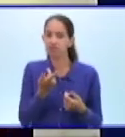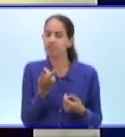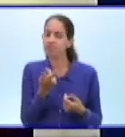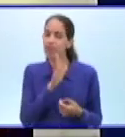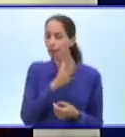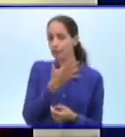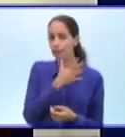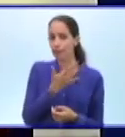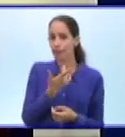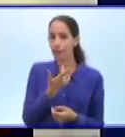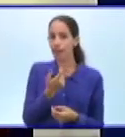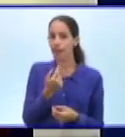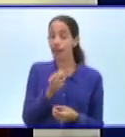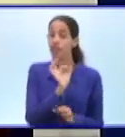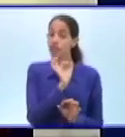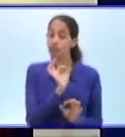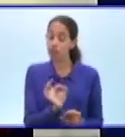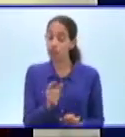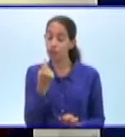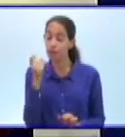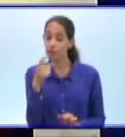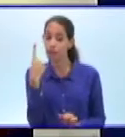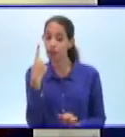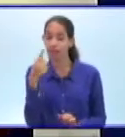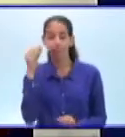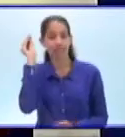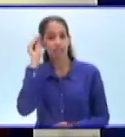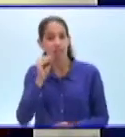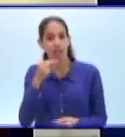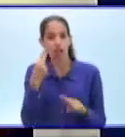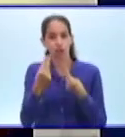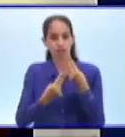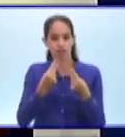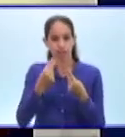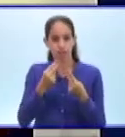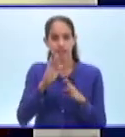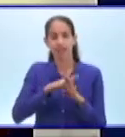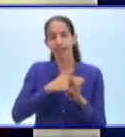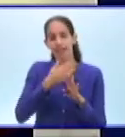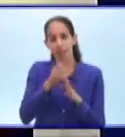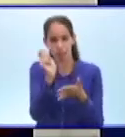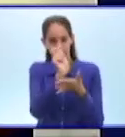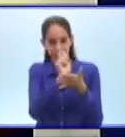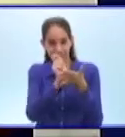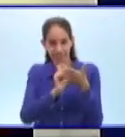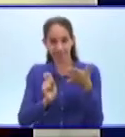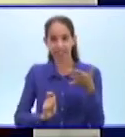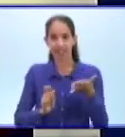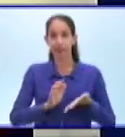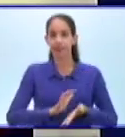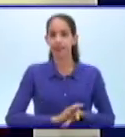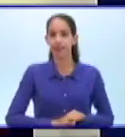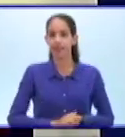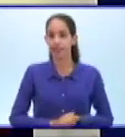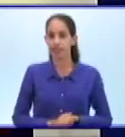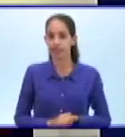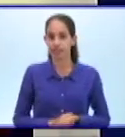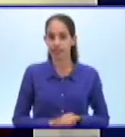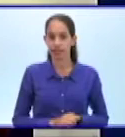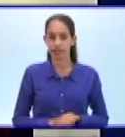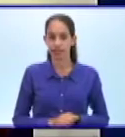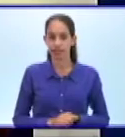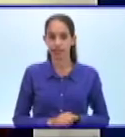ver organizado de manera coherente con estas palabras e ideas que en mi caso